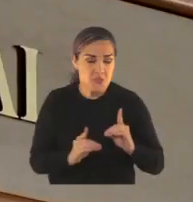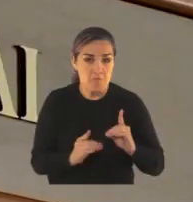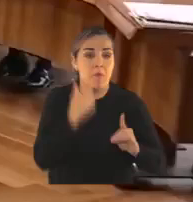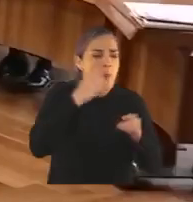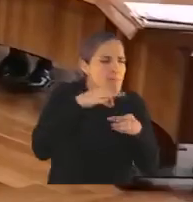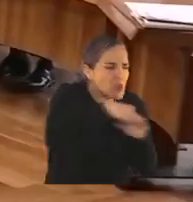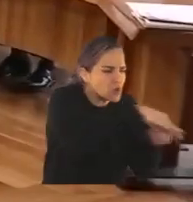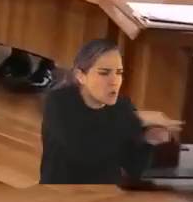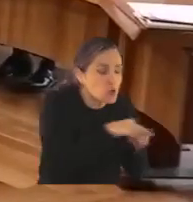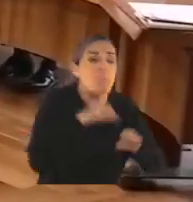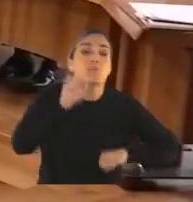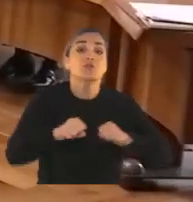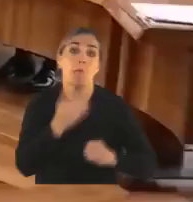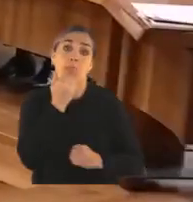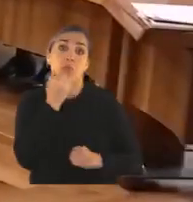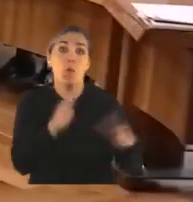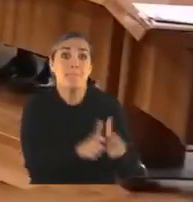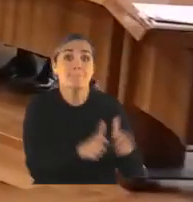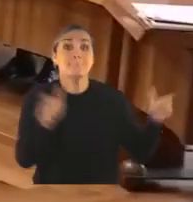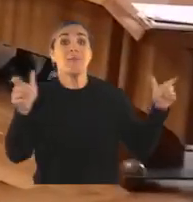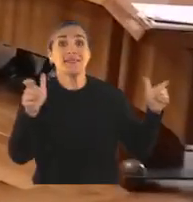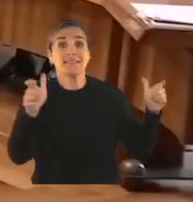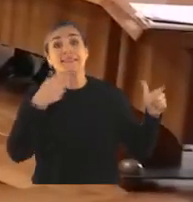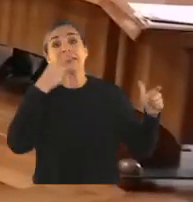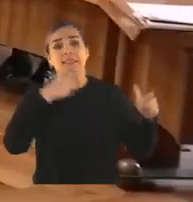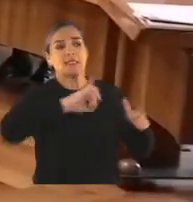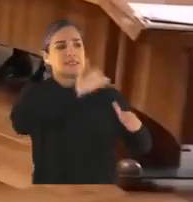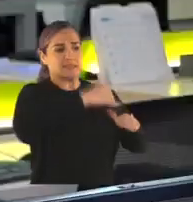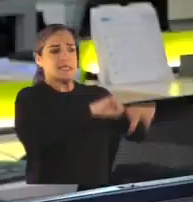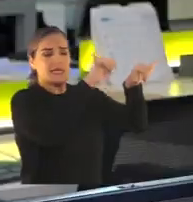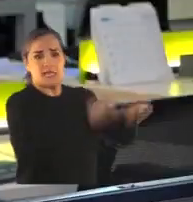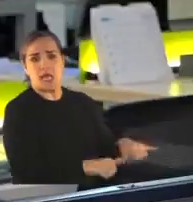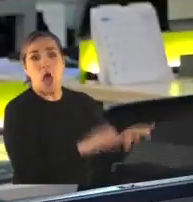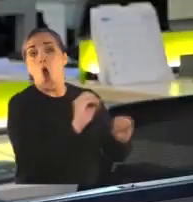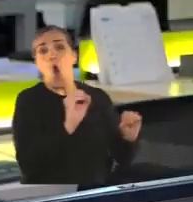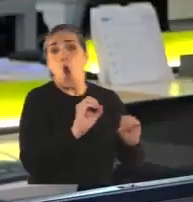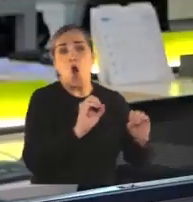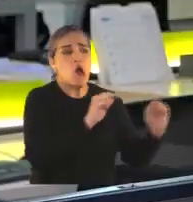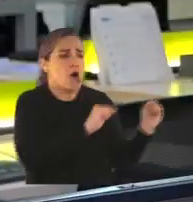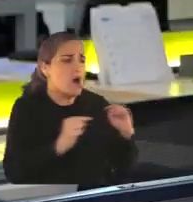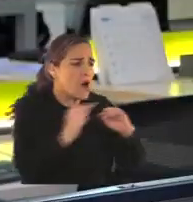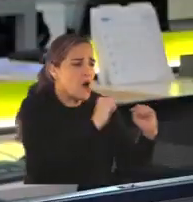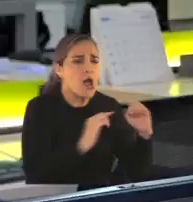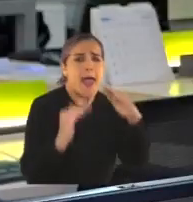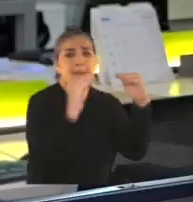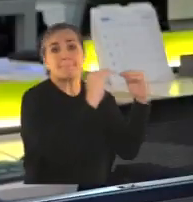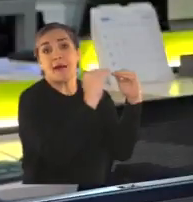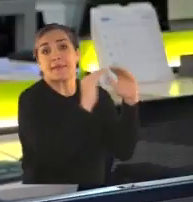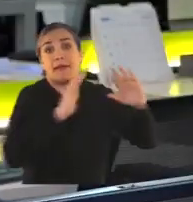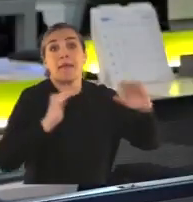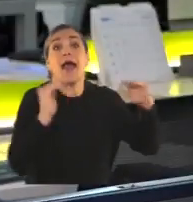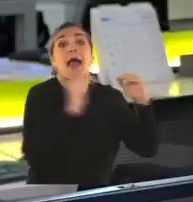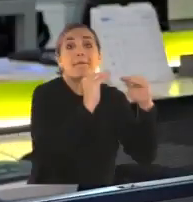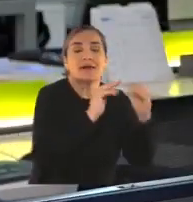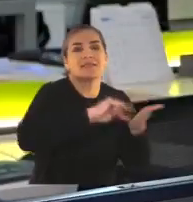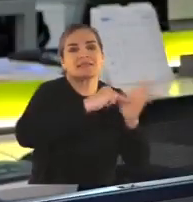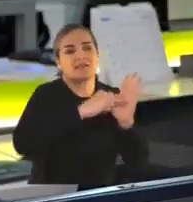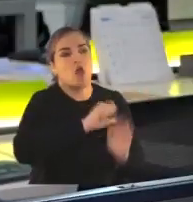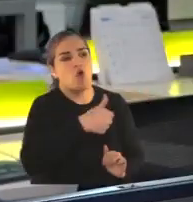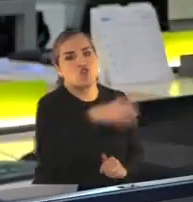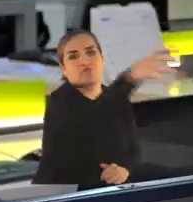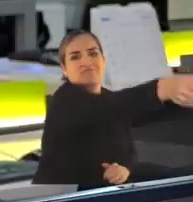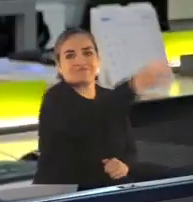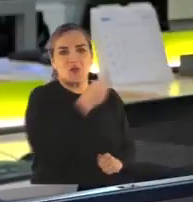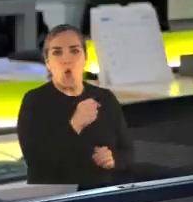votación y hay dos opciones, que haya mayoría y se defina la situación de este conjuez, o que quede en empate y en este caso entraría otro conjuez a decidir.